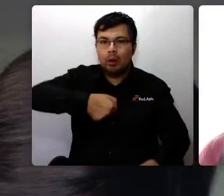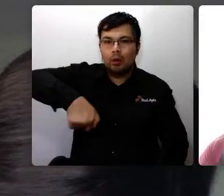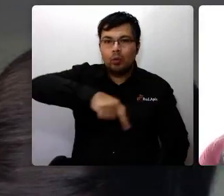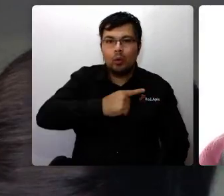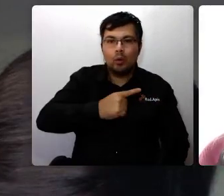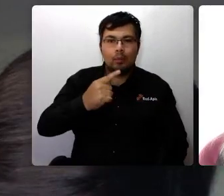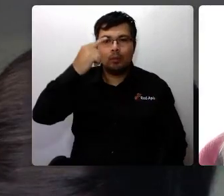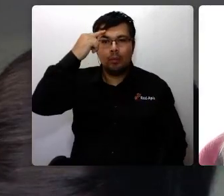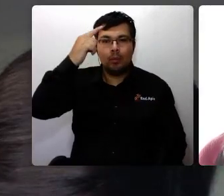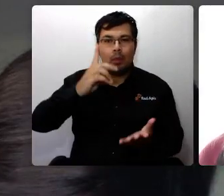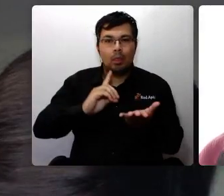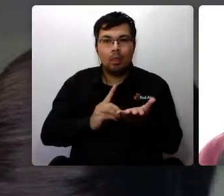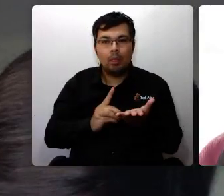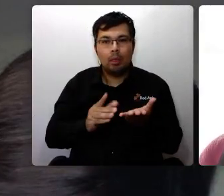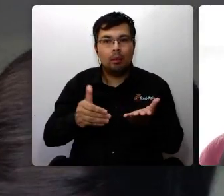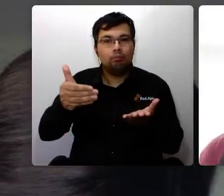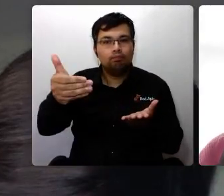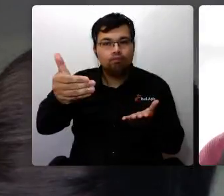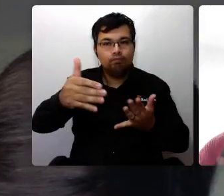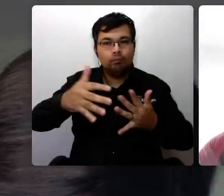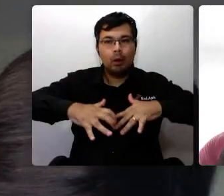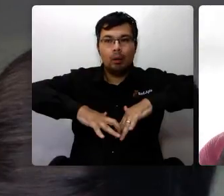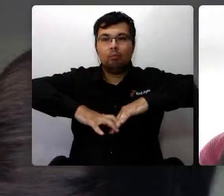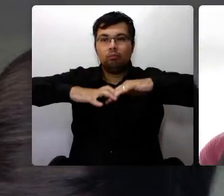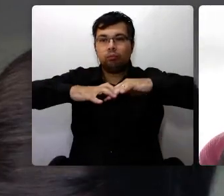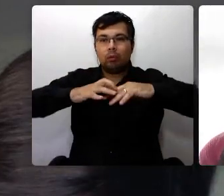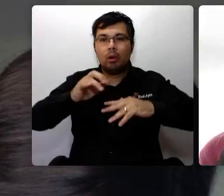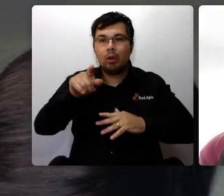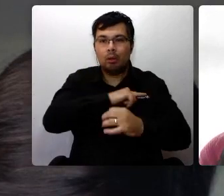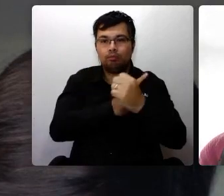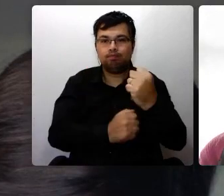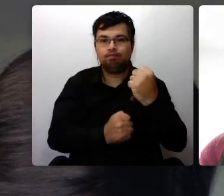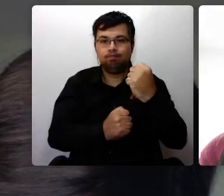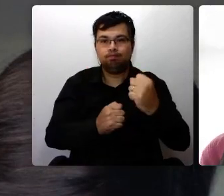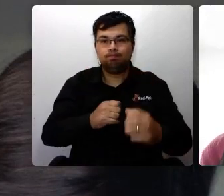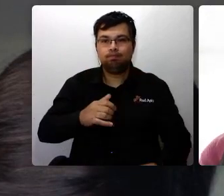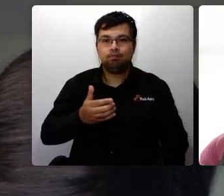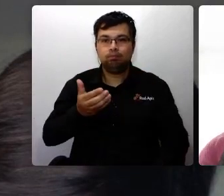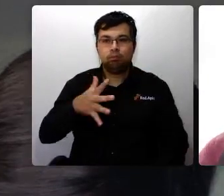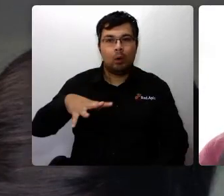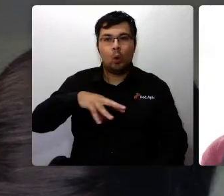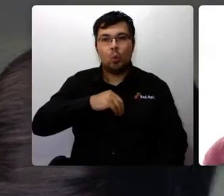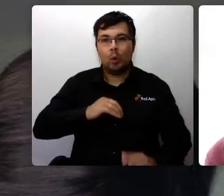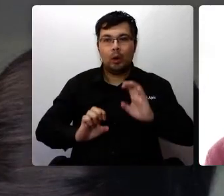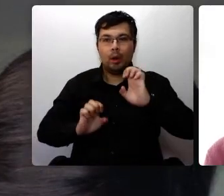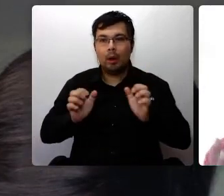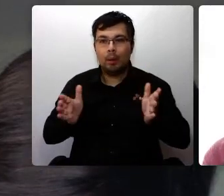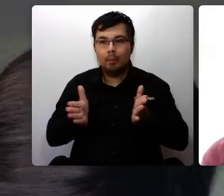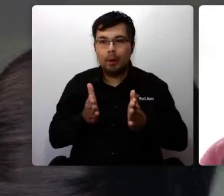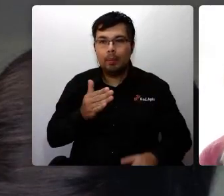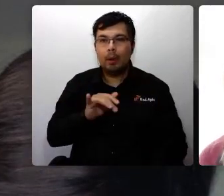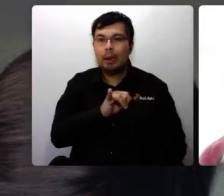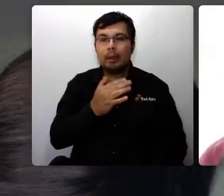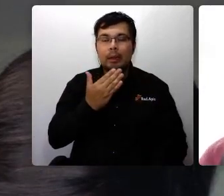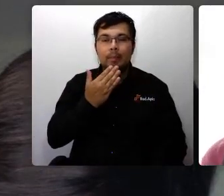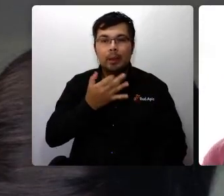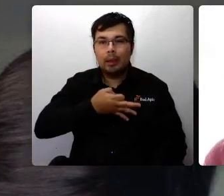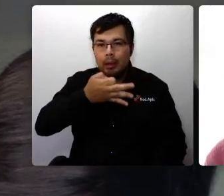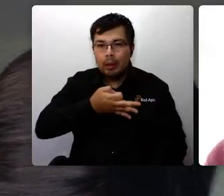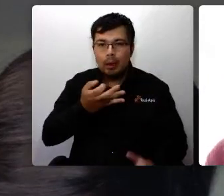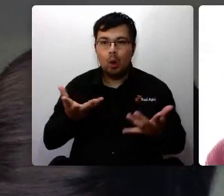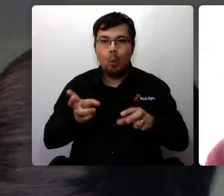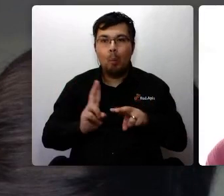en digital para potenciar nuestras pymes. También les voy a contar algunos datos de cómo hacerlo y finalmente les voy a mencionar